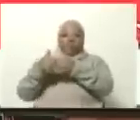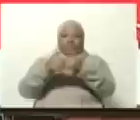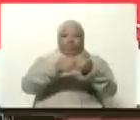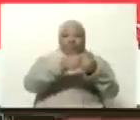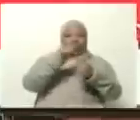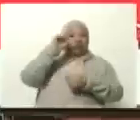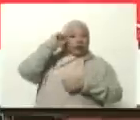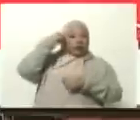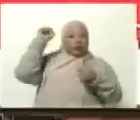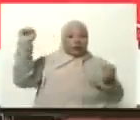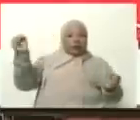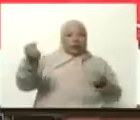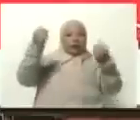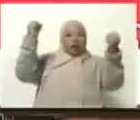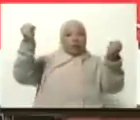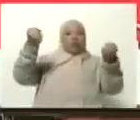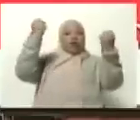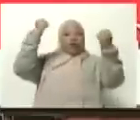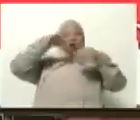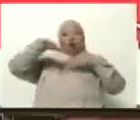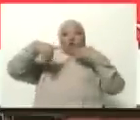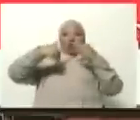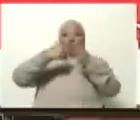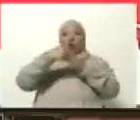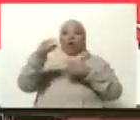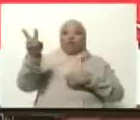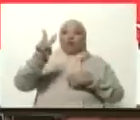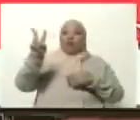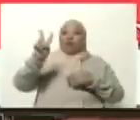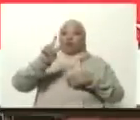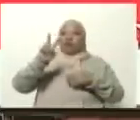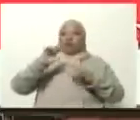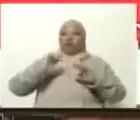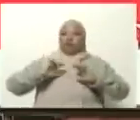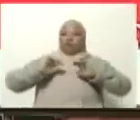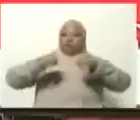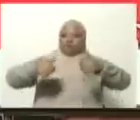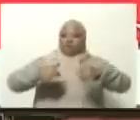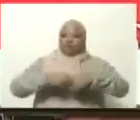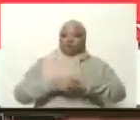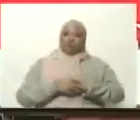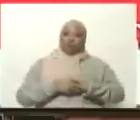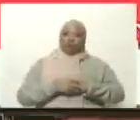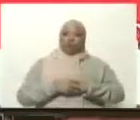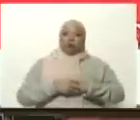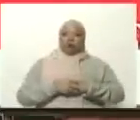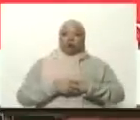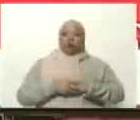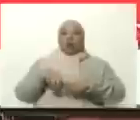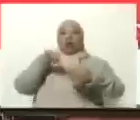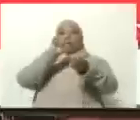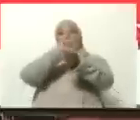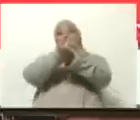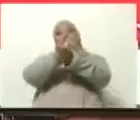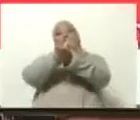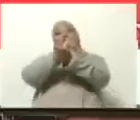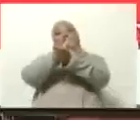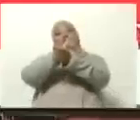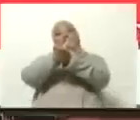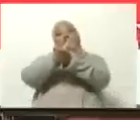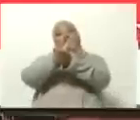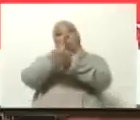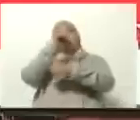esa campaña por toda Venezuela, desde la salida de la cárcel en el